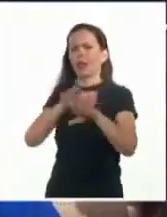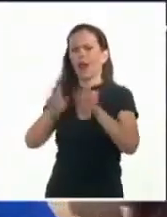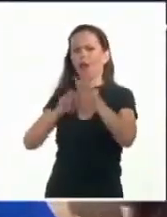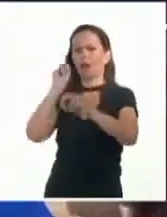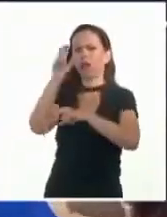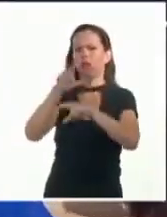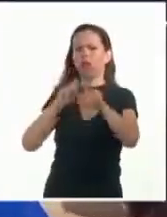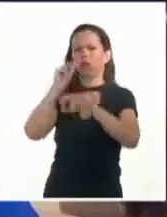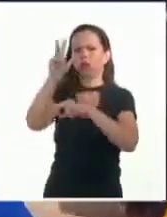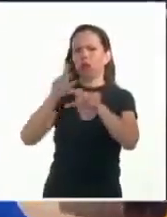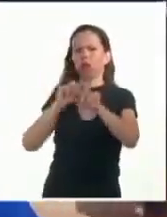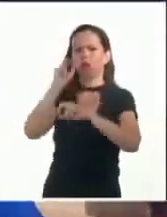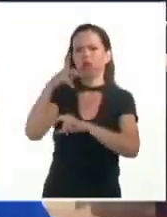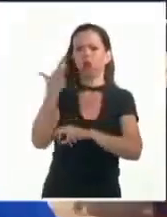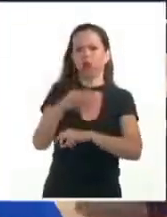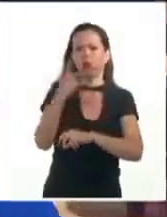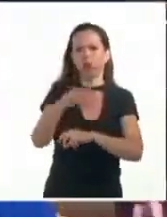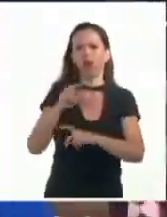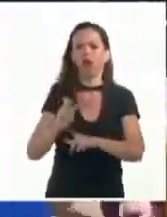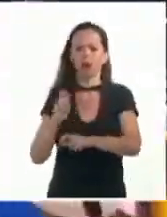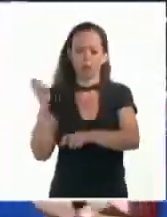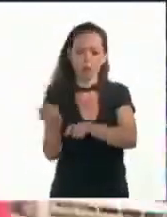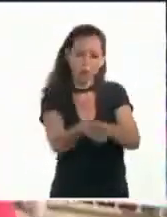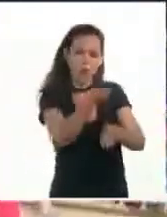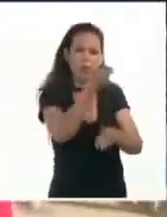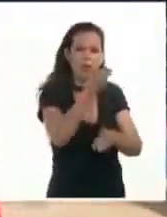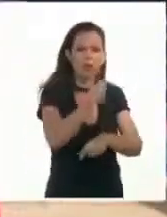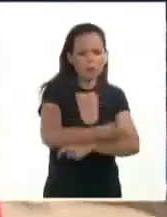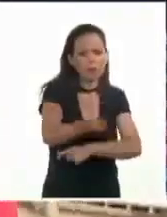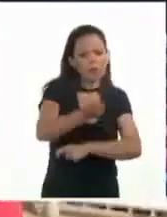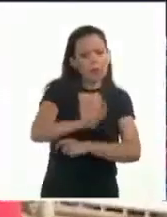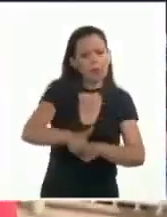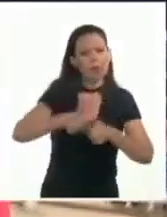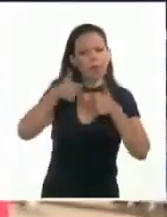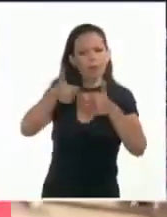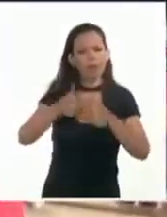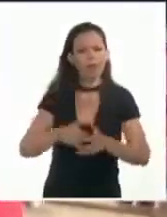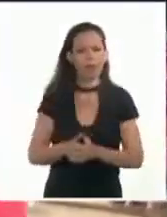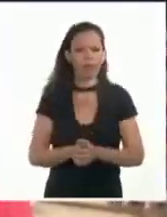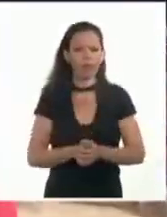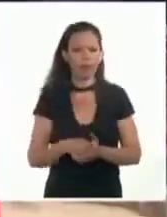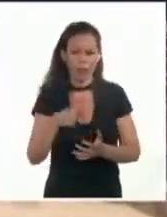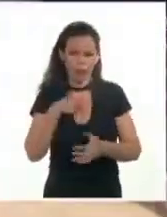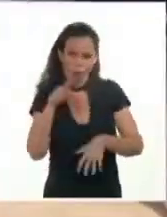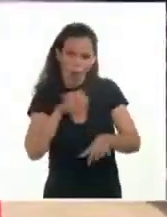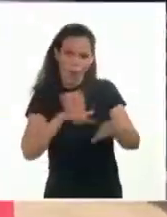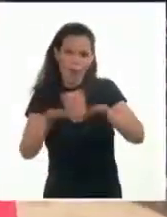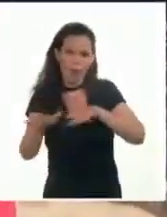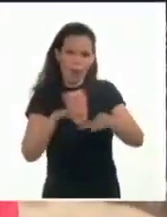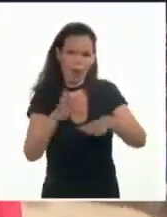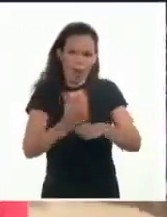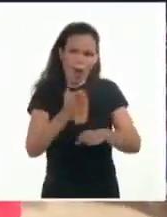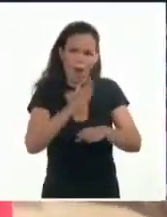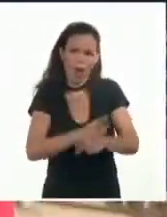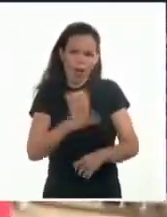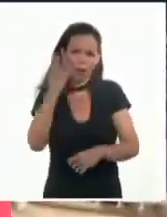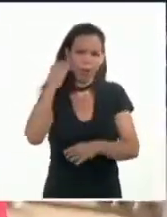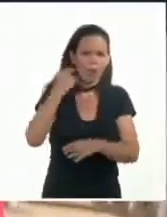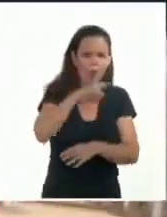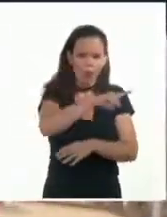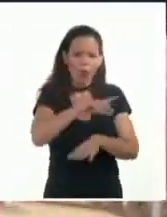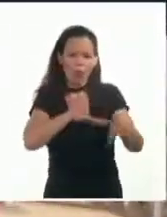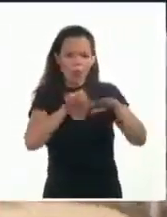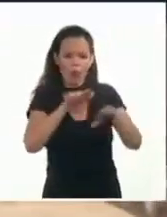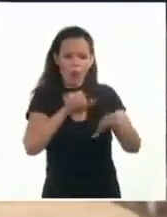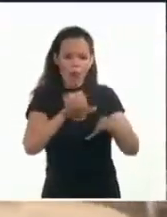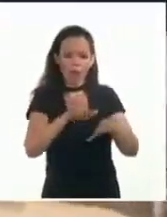traté de pegarle a la bola, hacer una buena conexión y salió. Sí, estaba listo, ya me habían mandado a calentar y estaba ahí esperando,